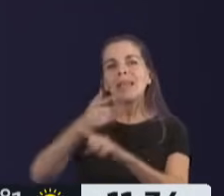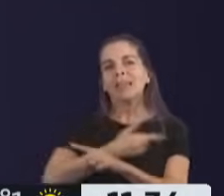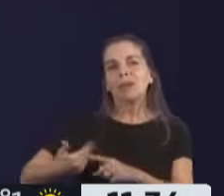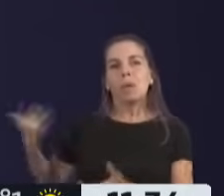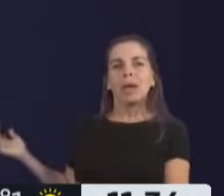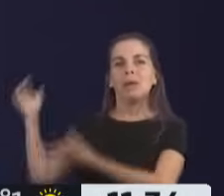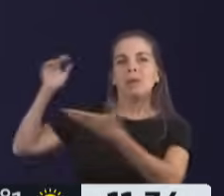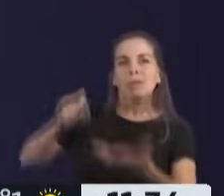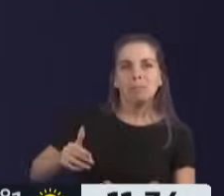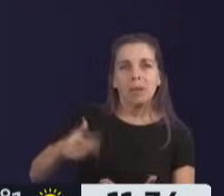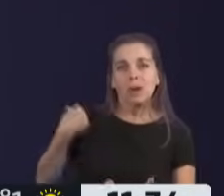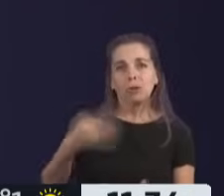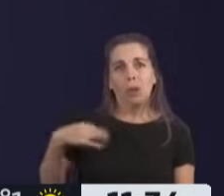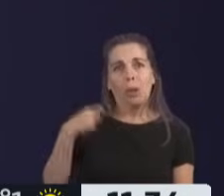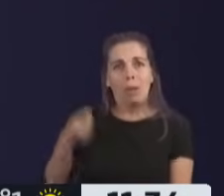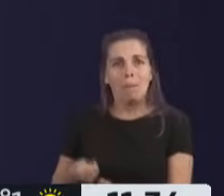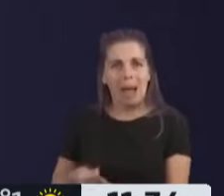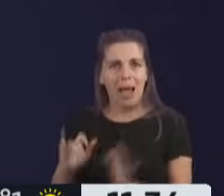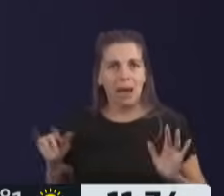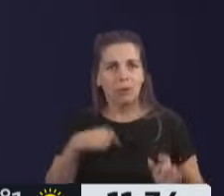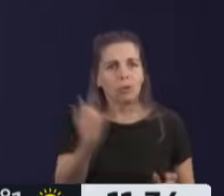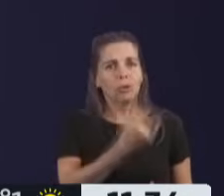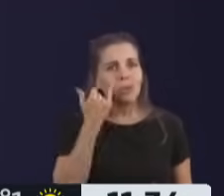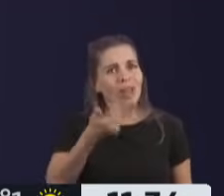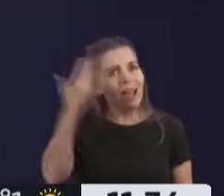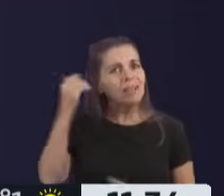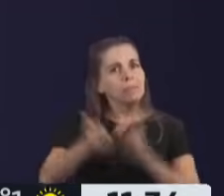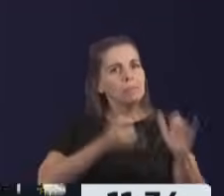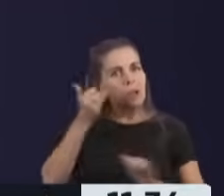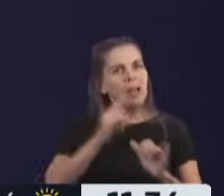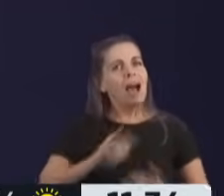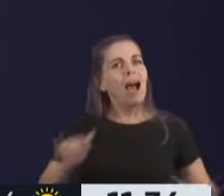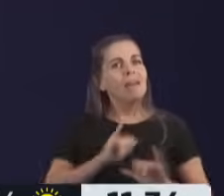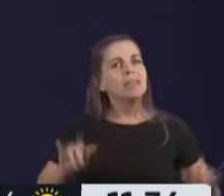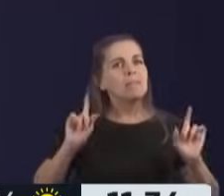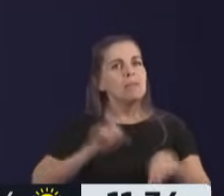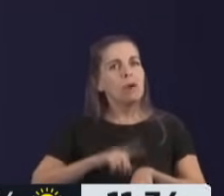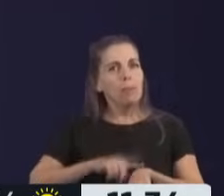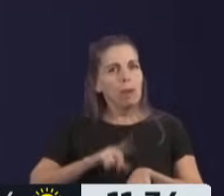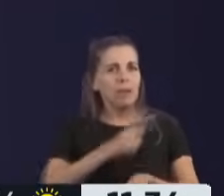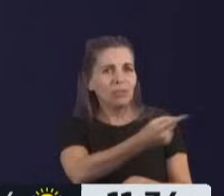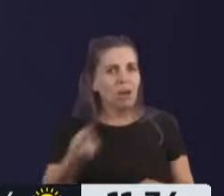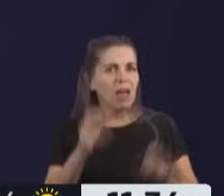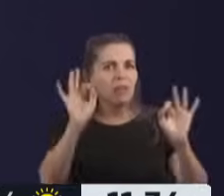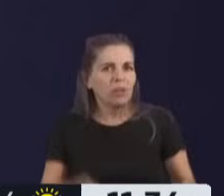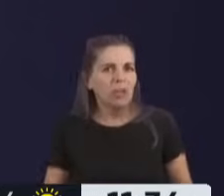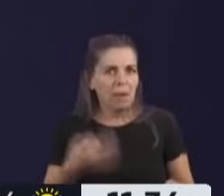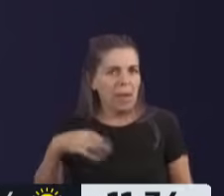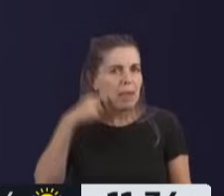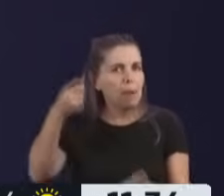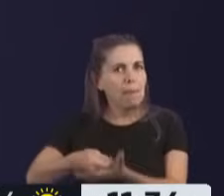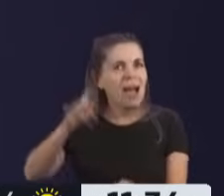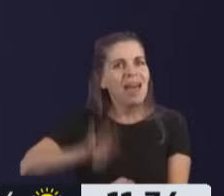diciembre y que además veníamos anticipando que efectivamente iba a pasar, cada uno desde su lugar. Y